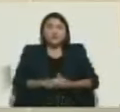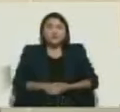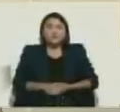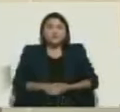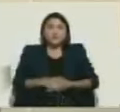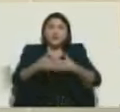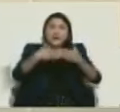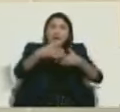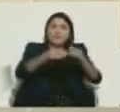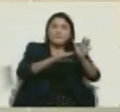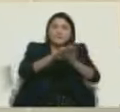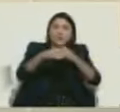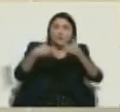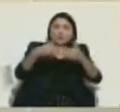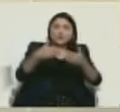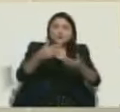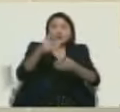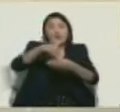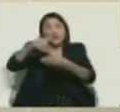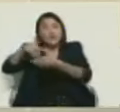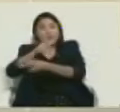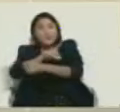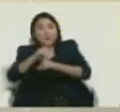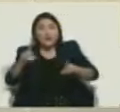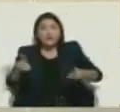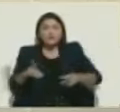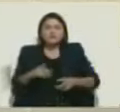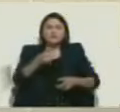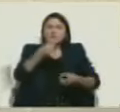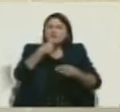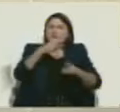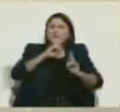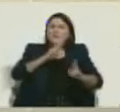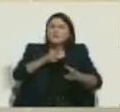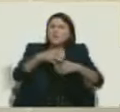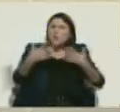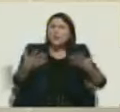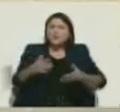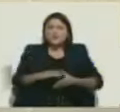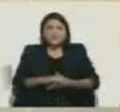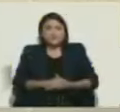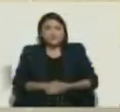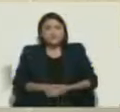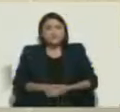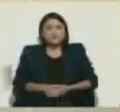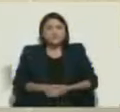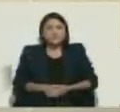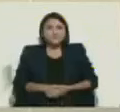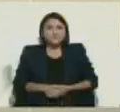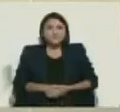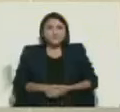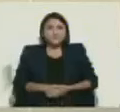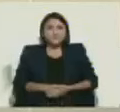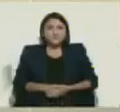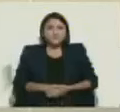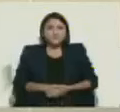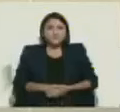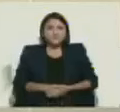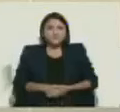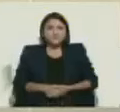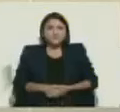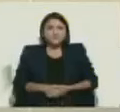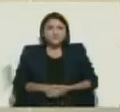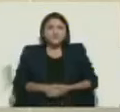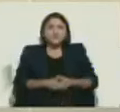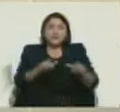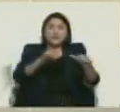un proceso electoral democrático. ¿Qué decir al respecto de estas afirmaciones cuando ya se pautó la fecha de las elecciones presidenciales?